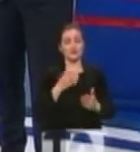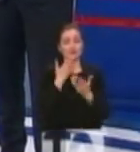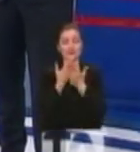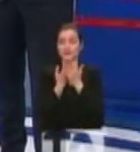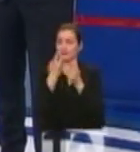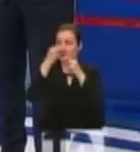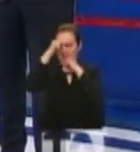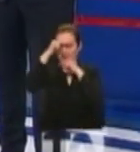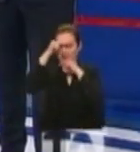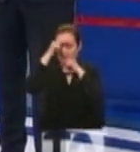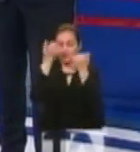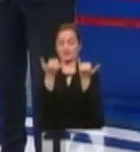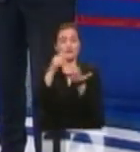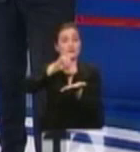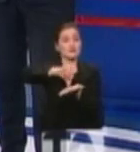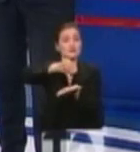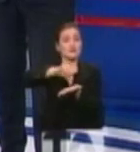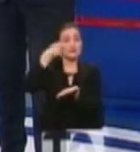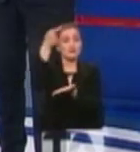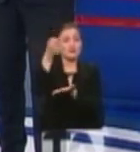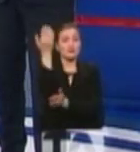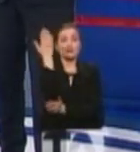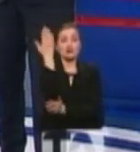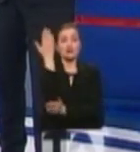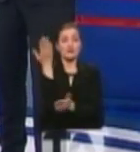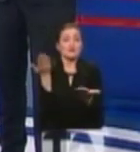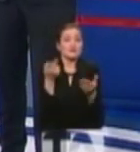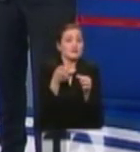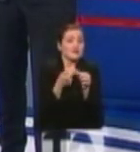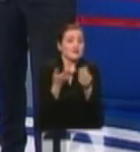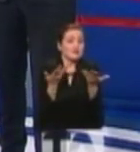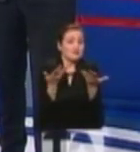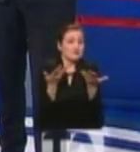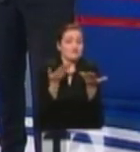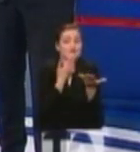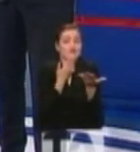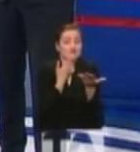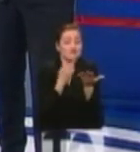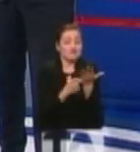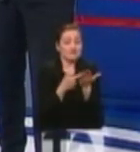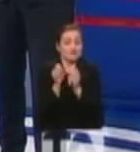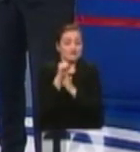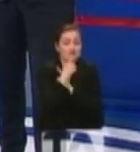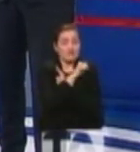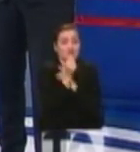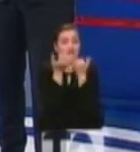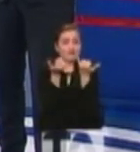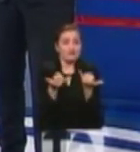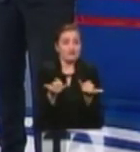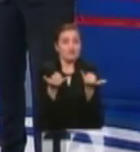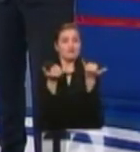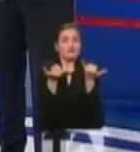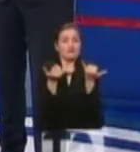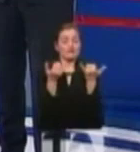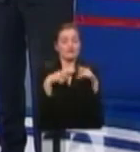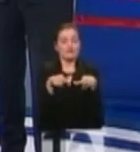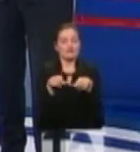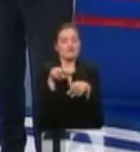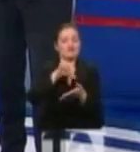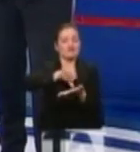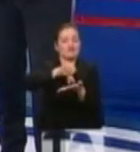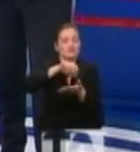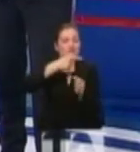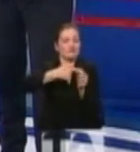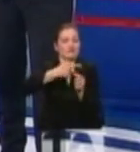para hoy, ¿qué ciudad recibirá el próximo alcalde de Quito? Un análisis de la situación actual de la urbe